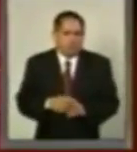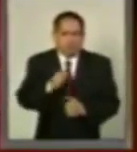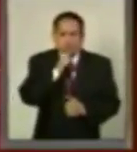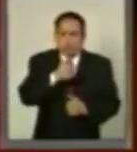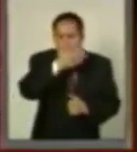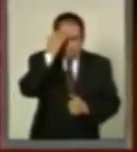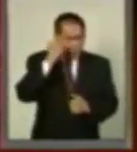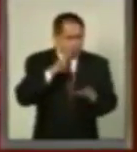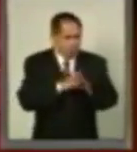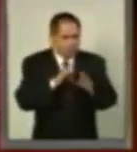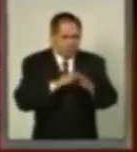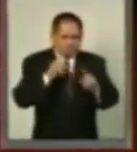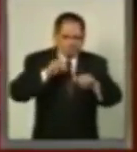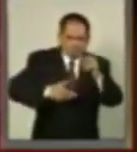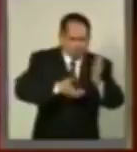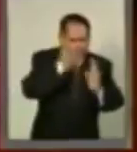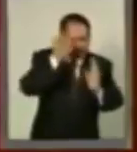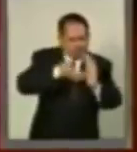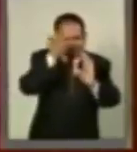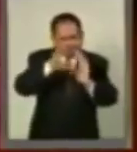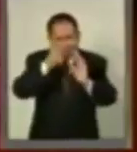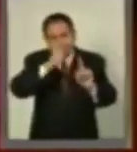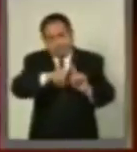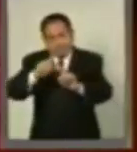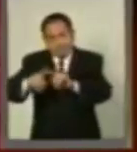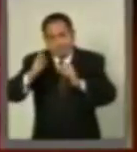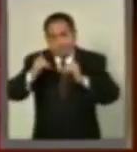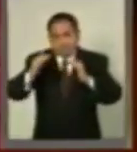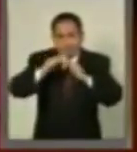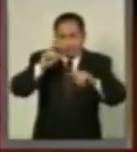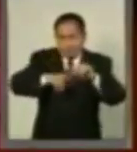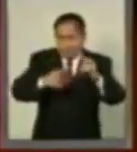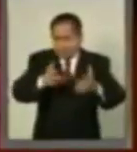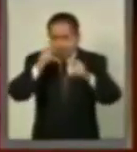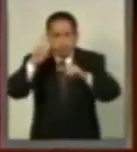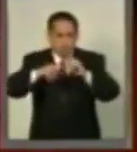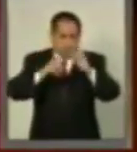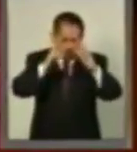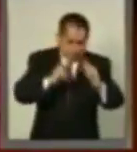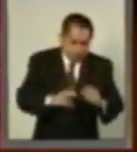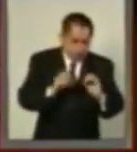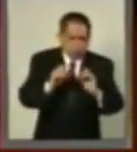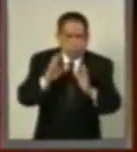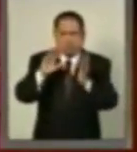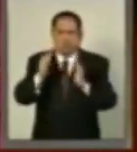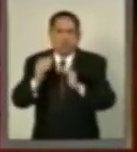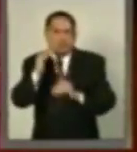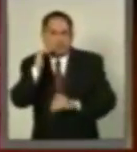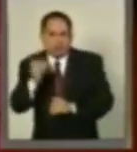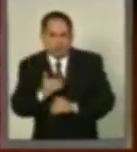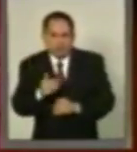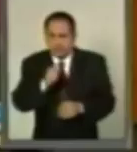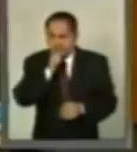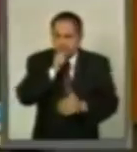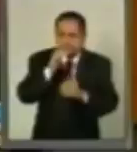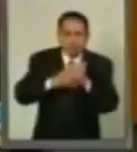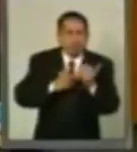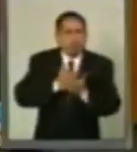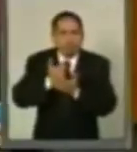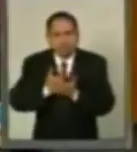saca todo el escombro de las casas que se están o derribando o que fueron lastimadas por los sismos.